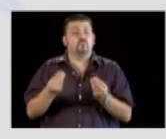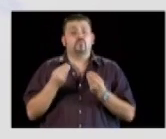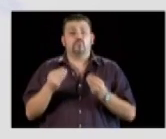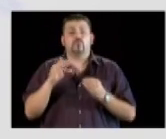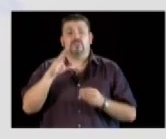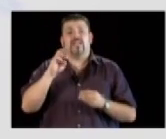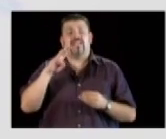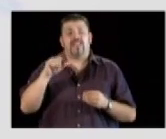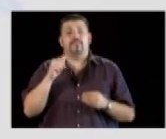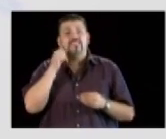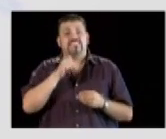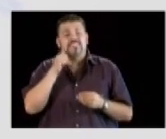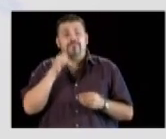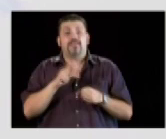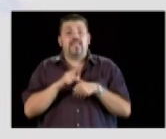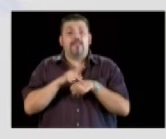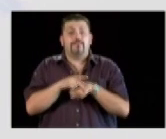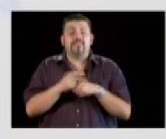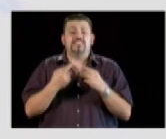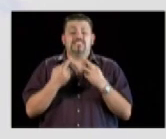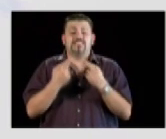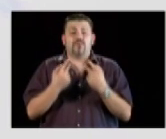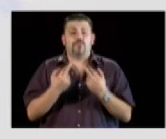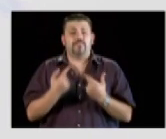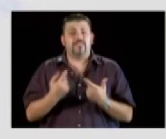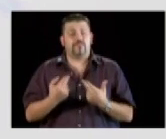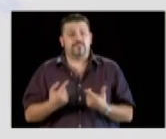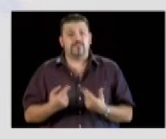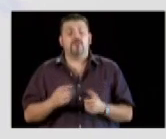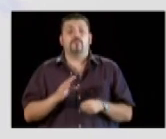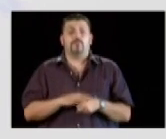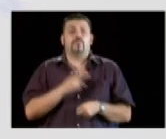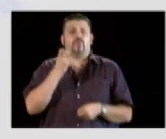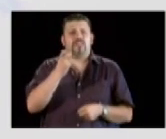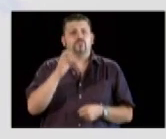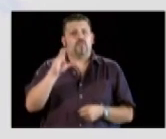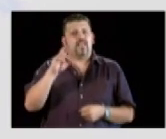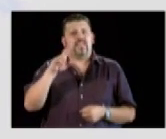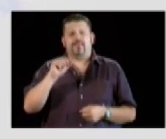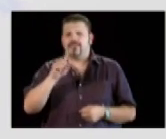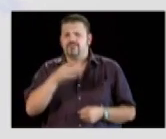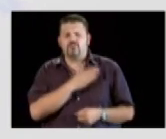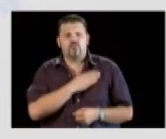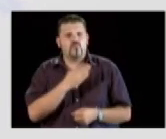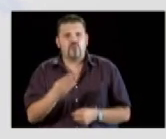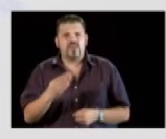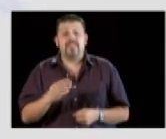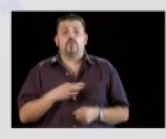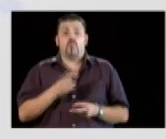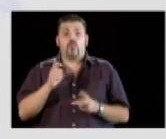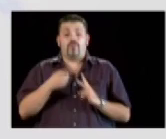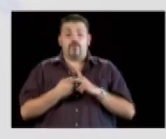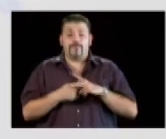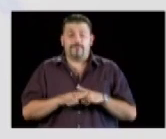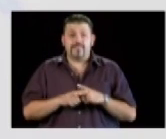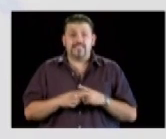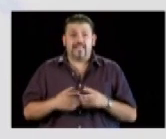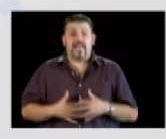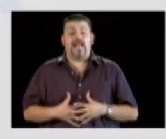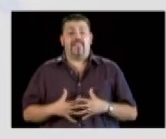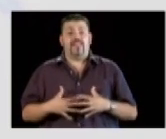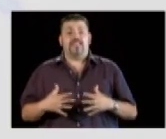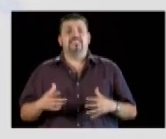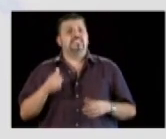piel empieza a romperse un poco. Y entonces la crema para las estrías es muy buena cuando empiecen a engordar o adelgazar, que